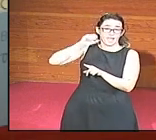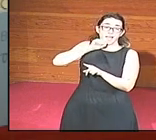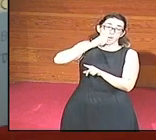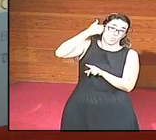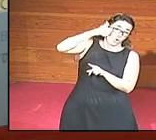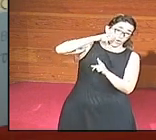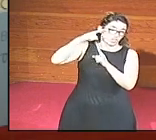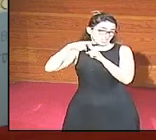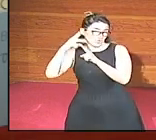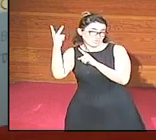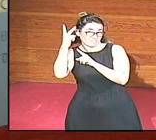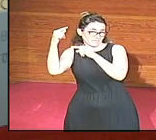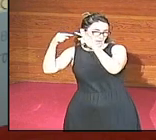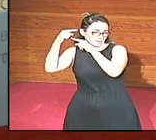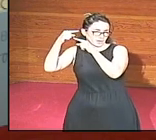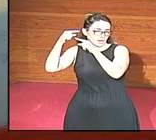sobrino nieto